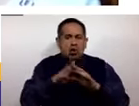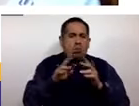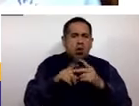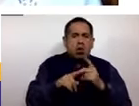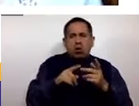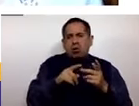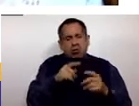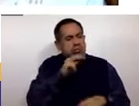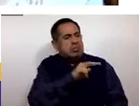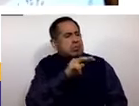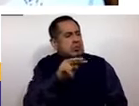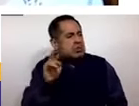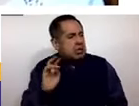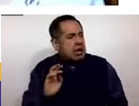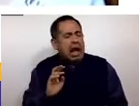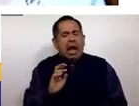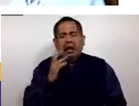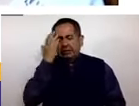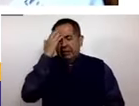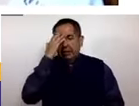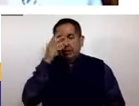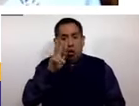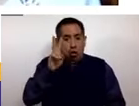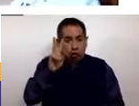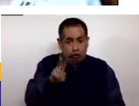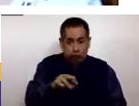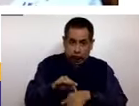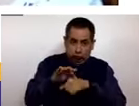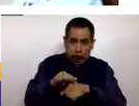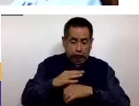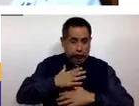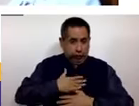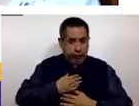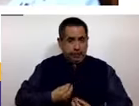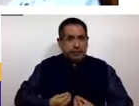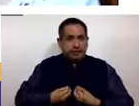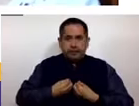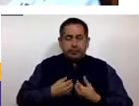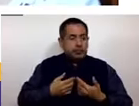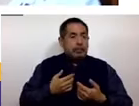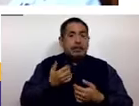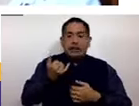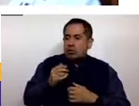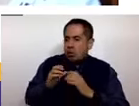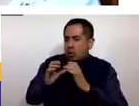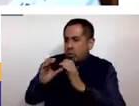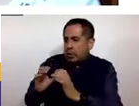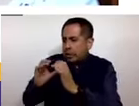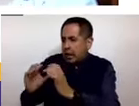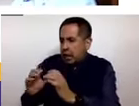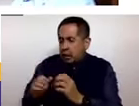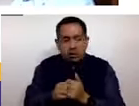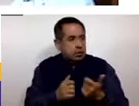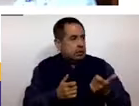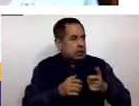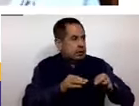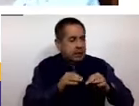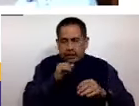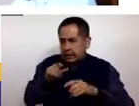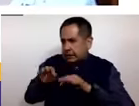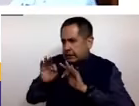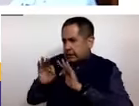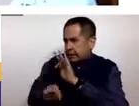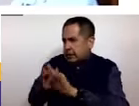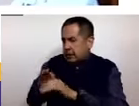jornadas, etcétera, a estar viviendo como cuidadora remunerada en el ámbito familiar. Entonces, eso